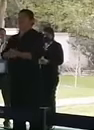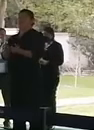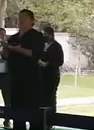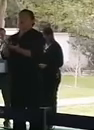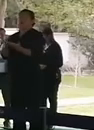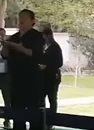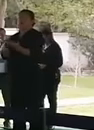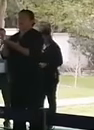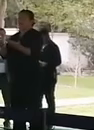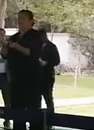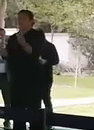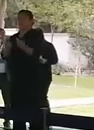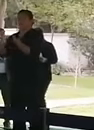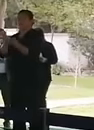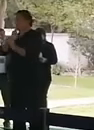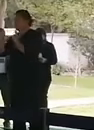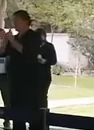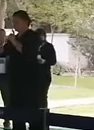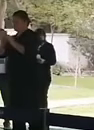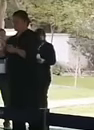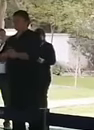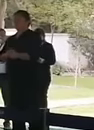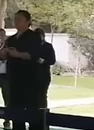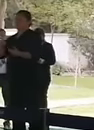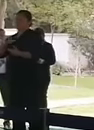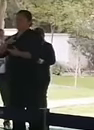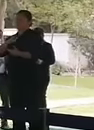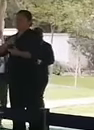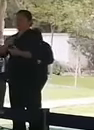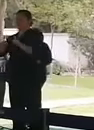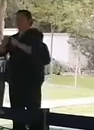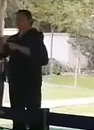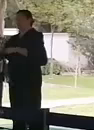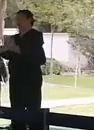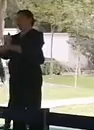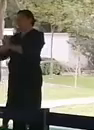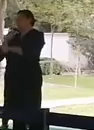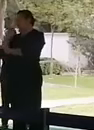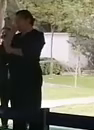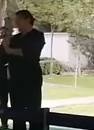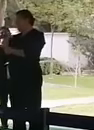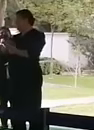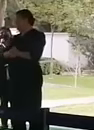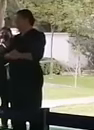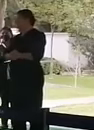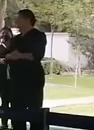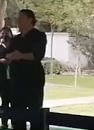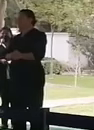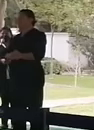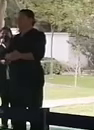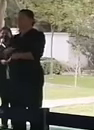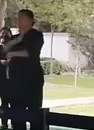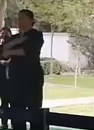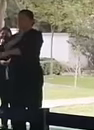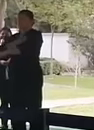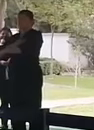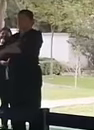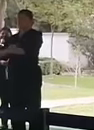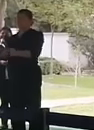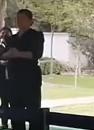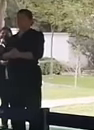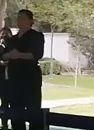preguntas y respuestas, siguiendo el uso de la voz a nuestra coordinadora general. Muy buenas tardes, compañeros.